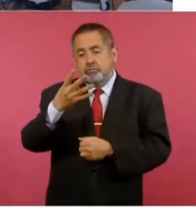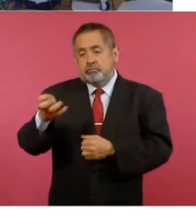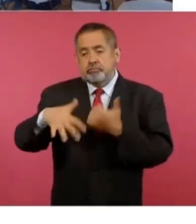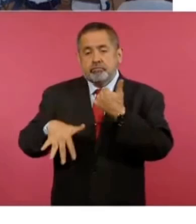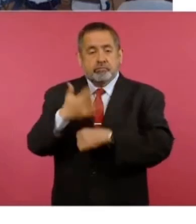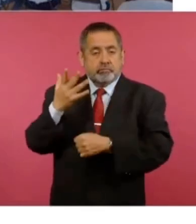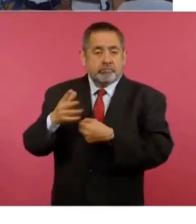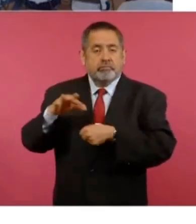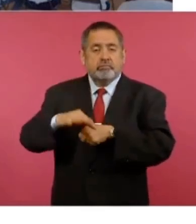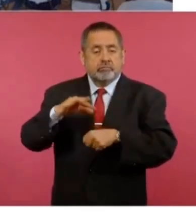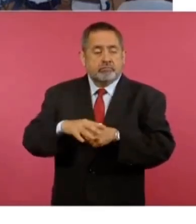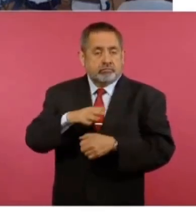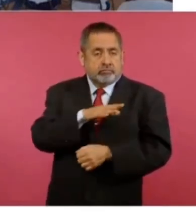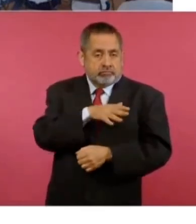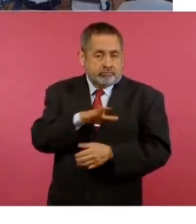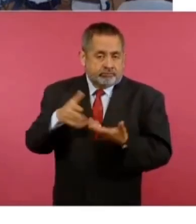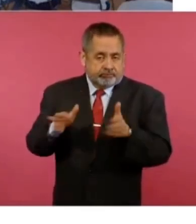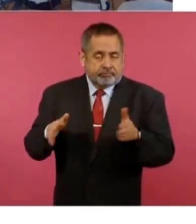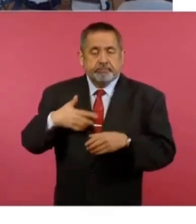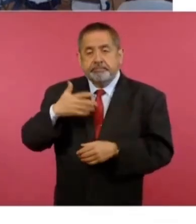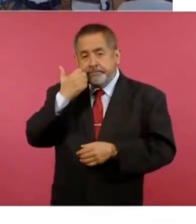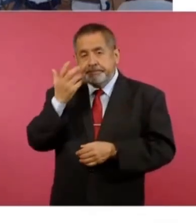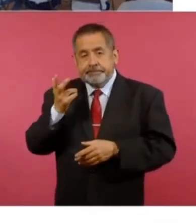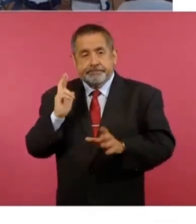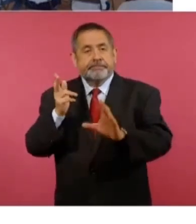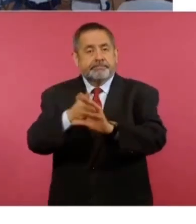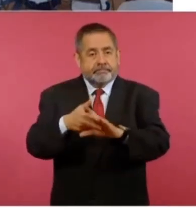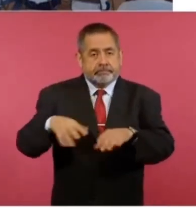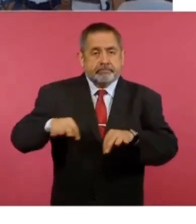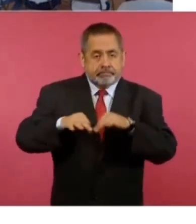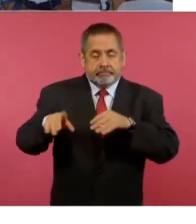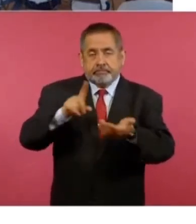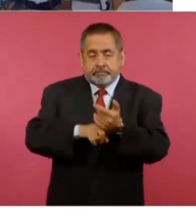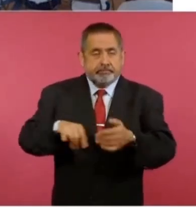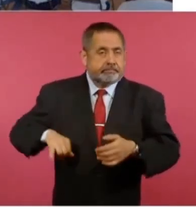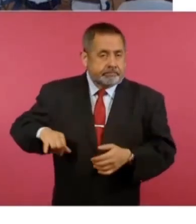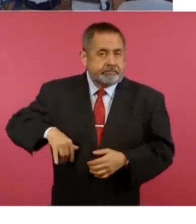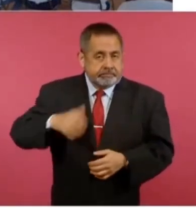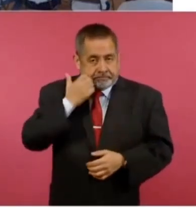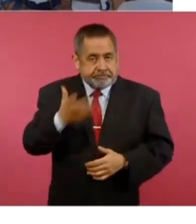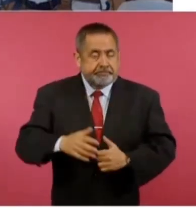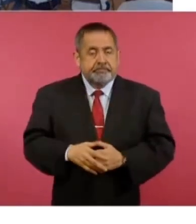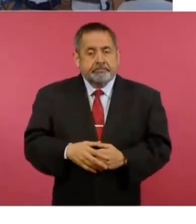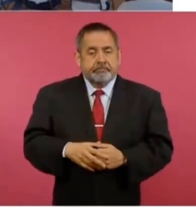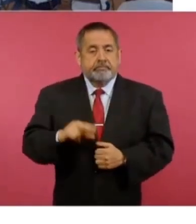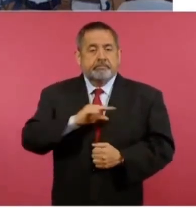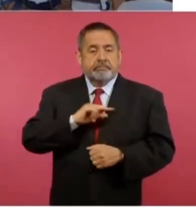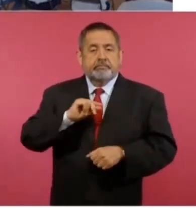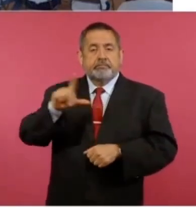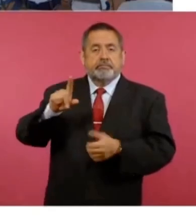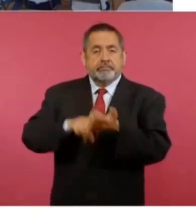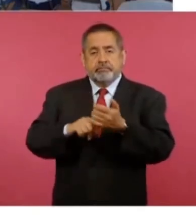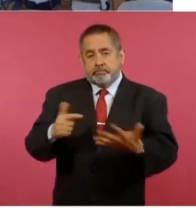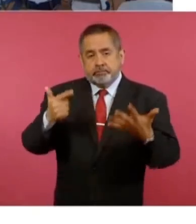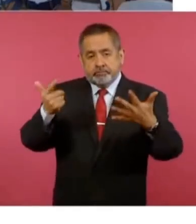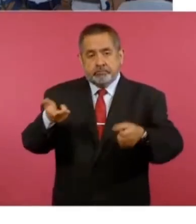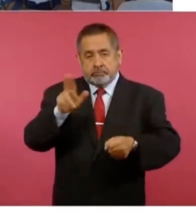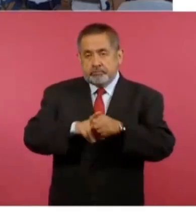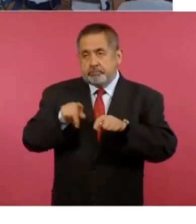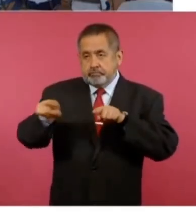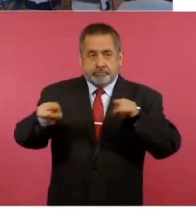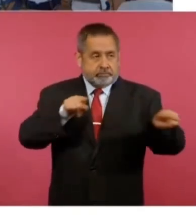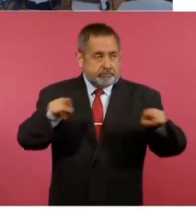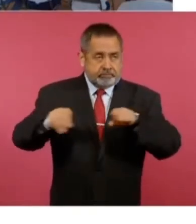médicas y médicos generales interesados en ir a trabajar a estos centros de salud. En el caso de especialistas es para 7 hospitales de